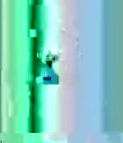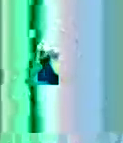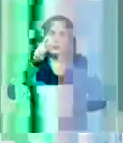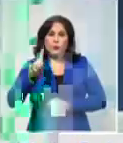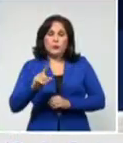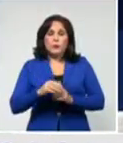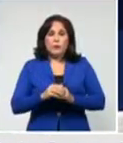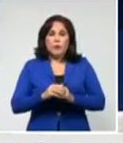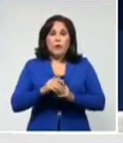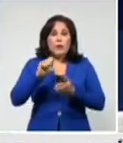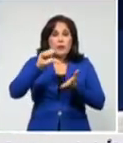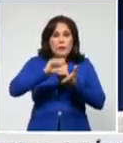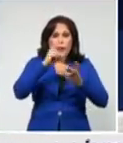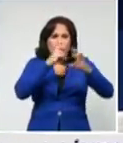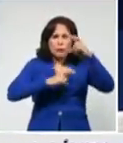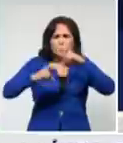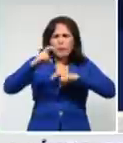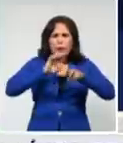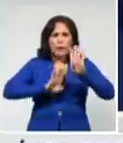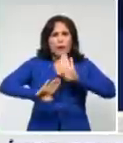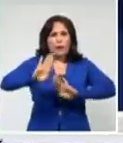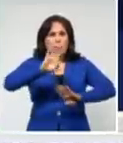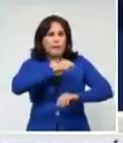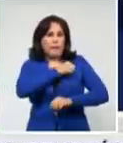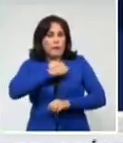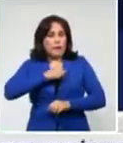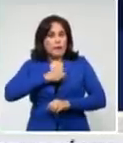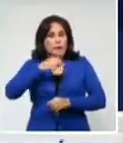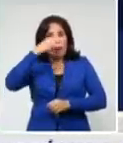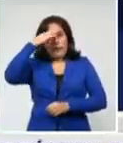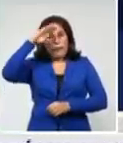Centro de Investigaciones de la Defensa Civil de nuestro país,